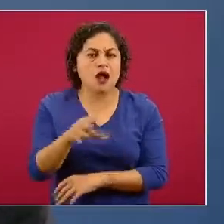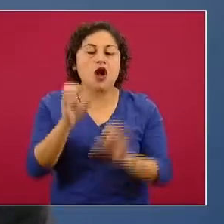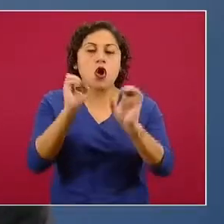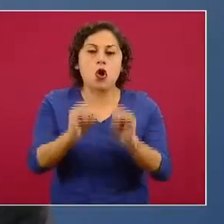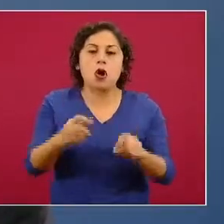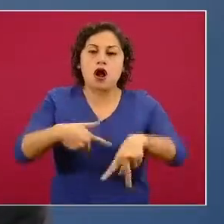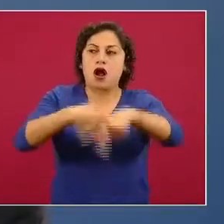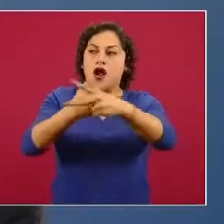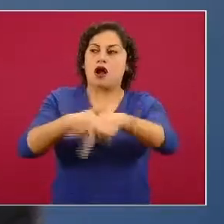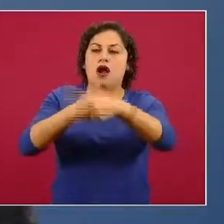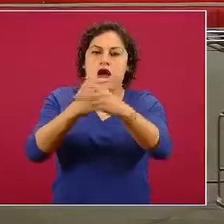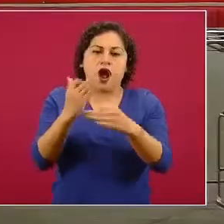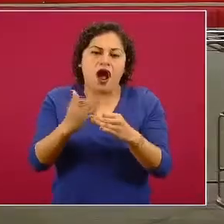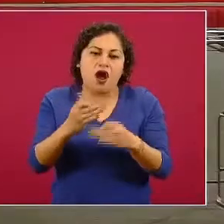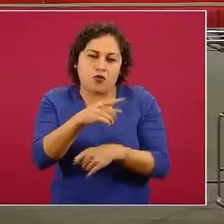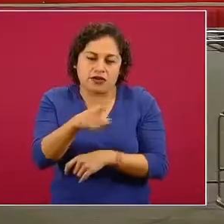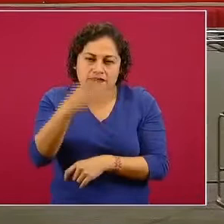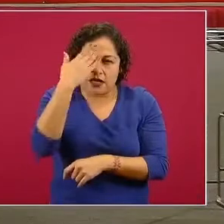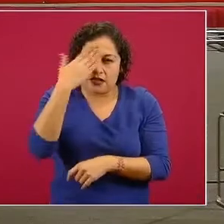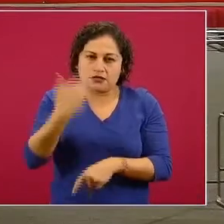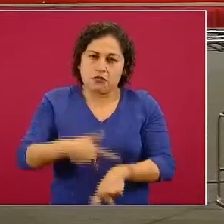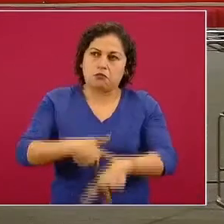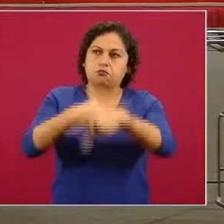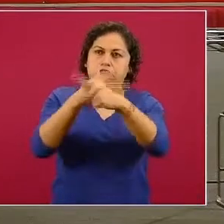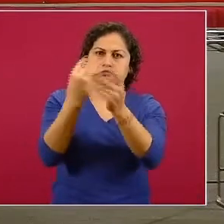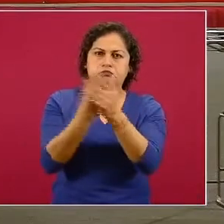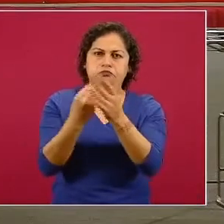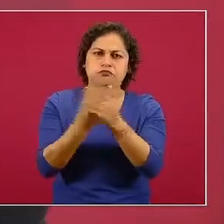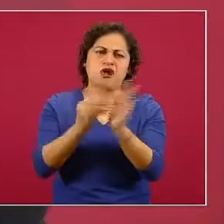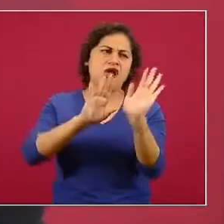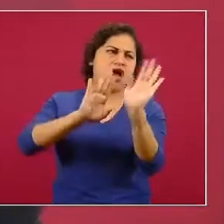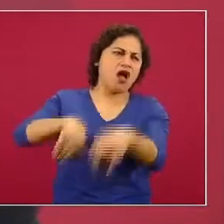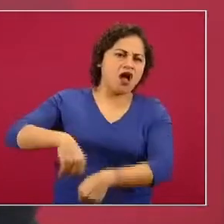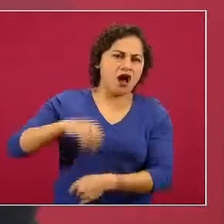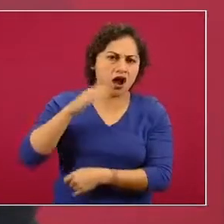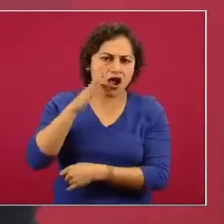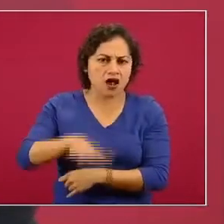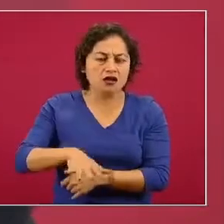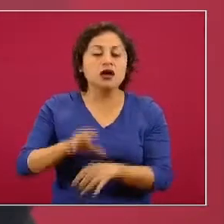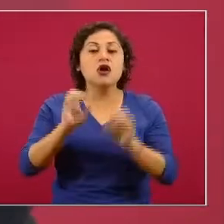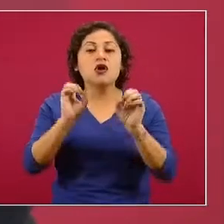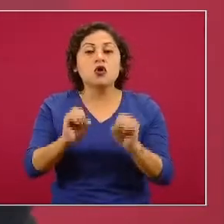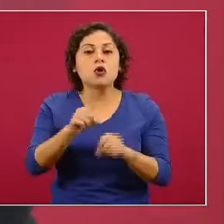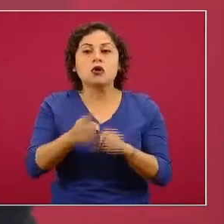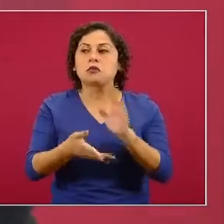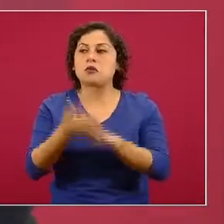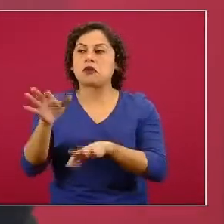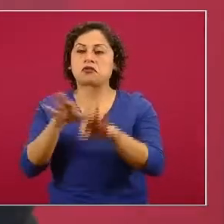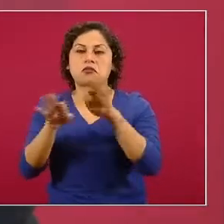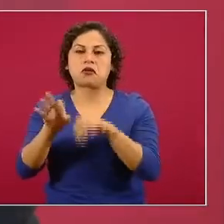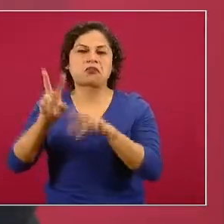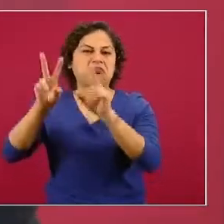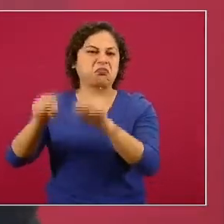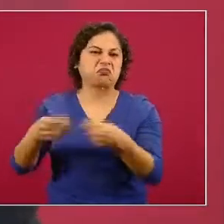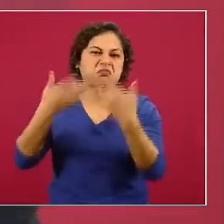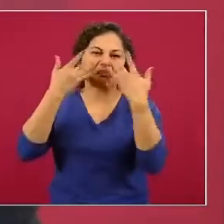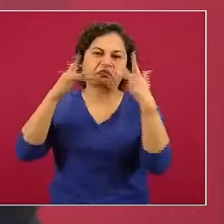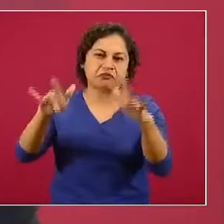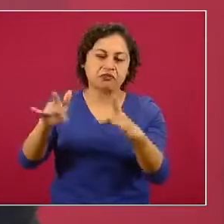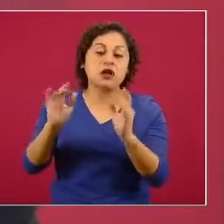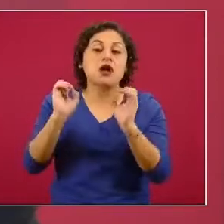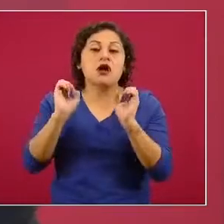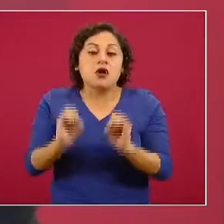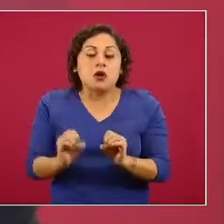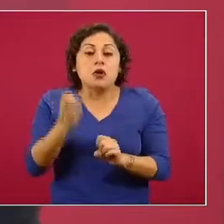tomando las clases en línea, si deja de ir al empleo, si deja de ir a trabajar, es probable